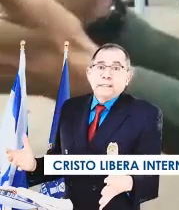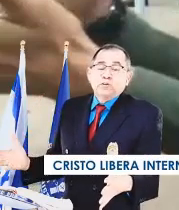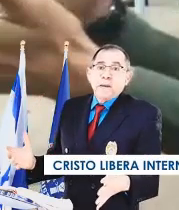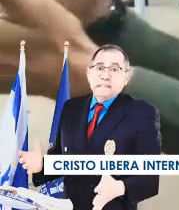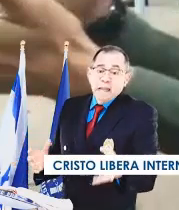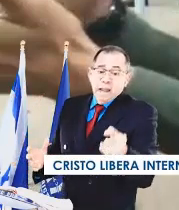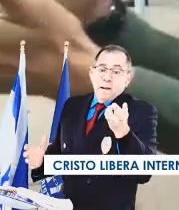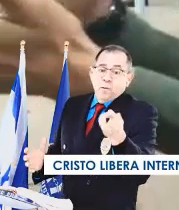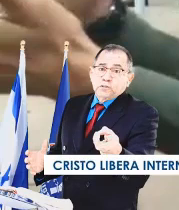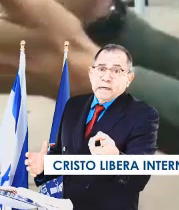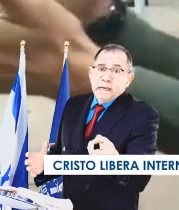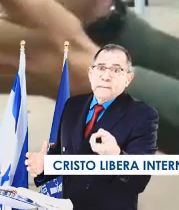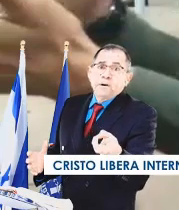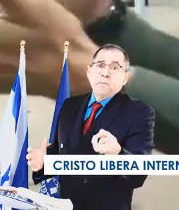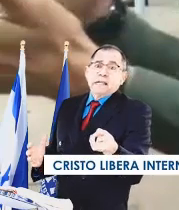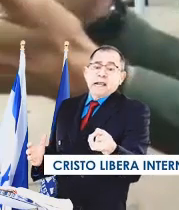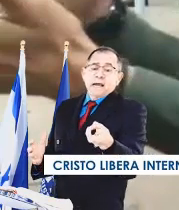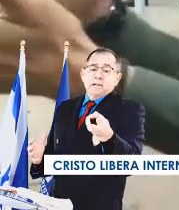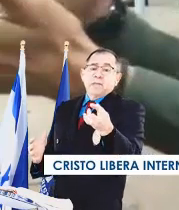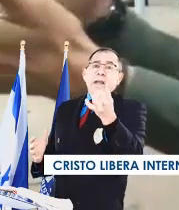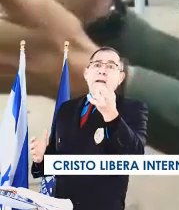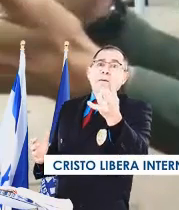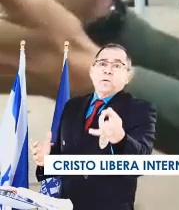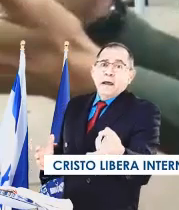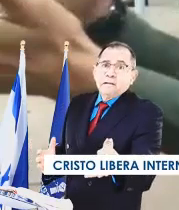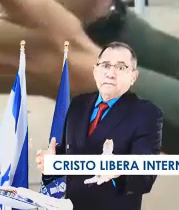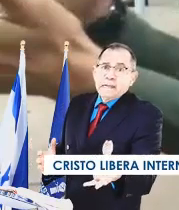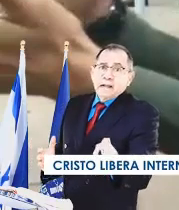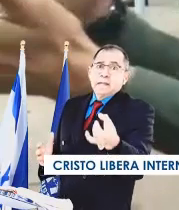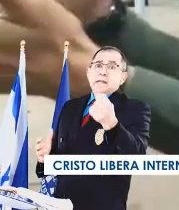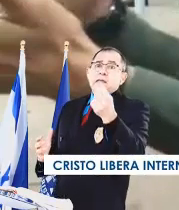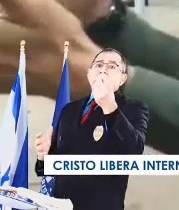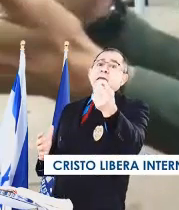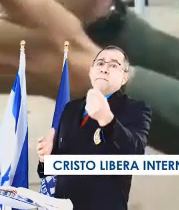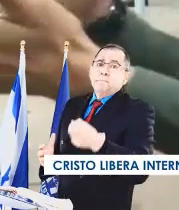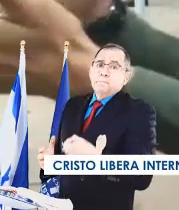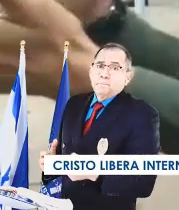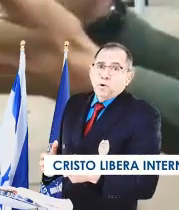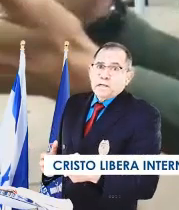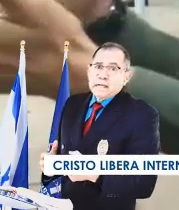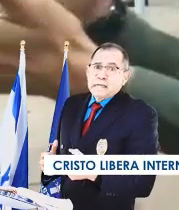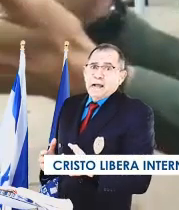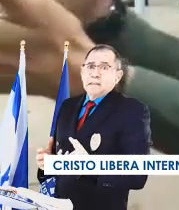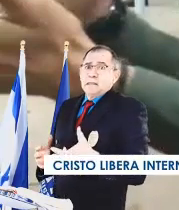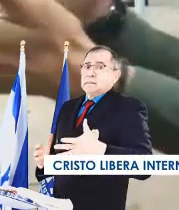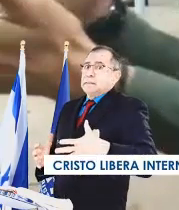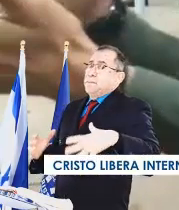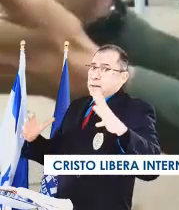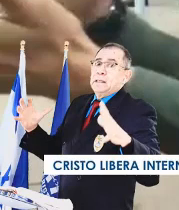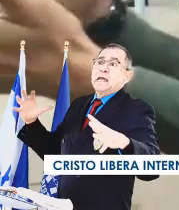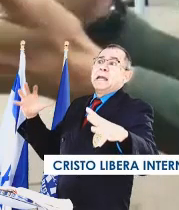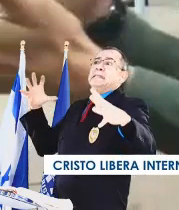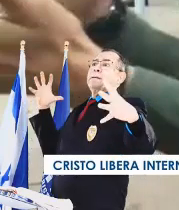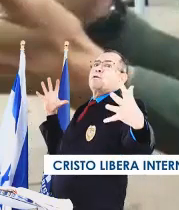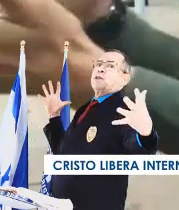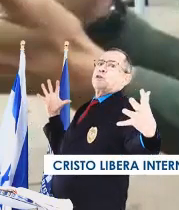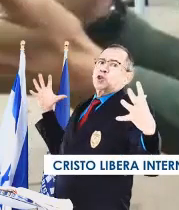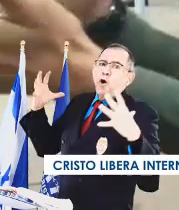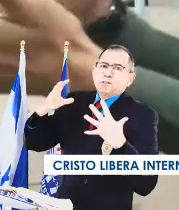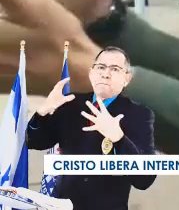estos días en estos meses en Costa Rica República Dominicana Argentina y Costa Rica de